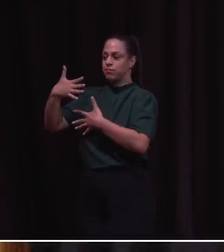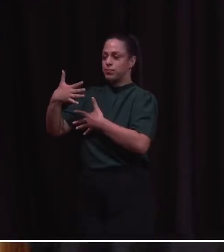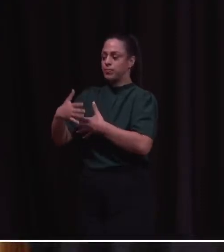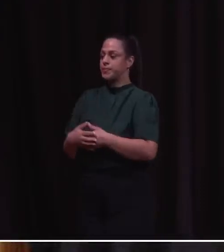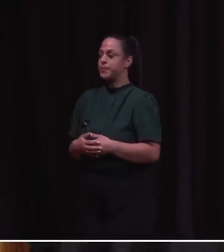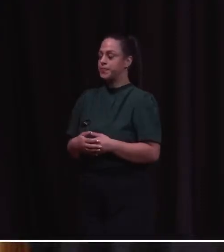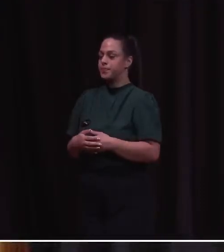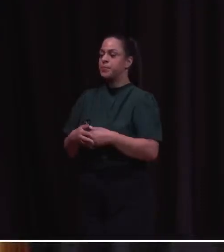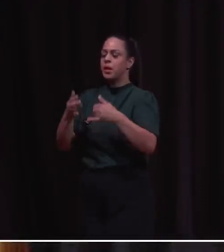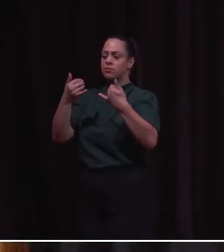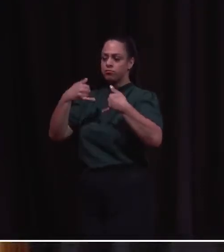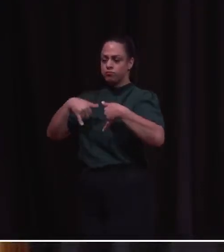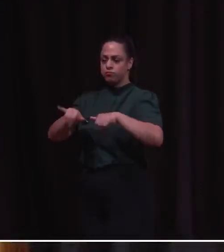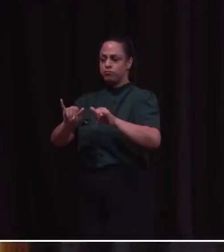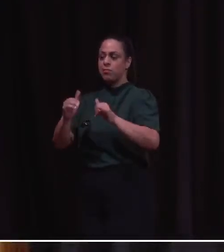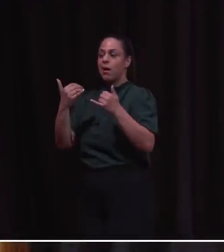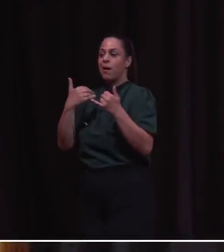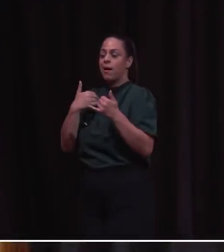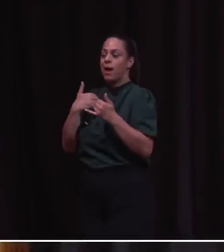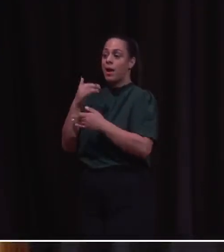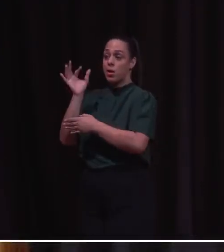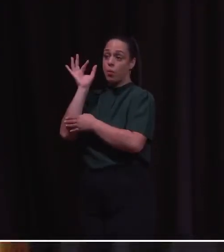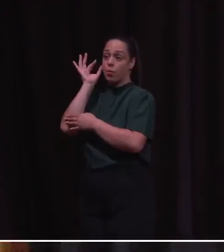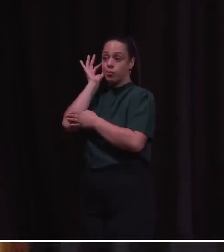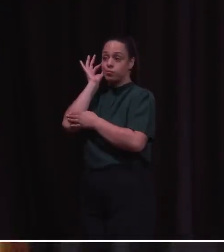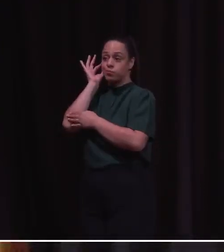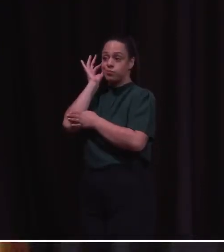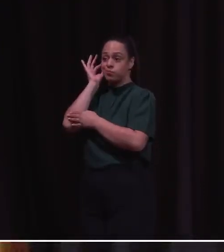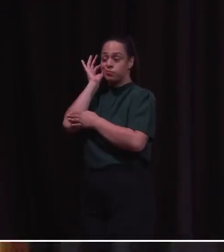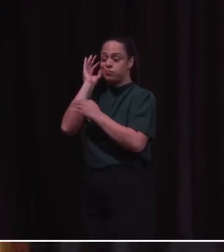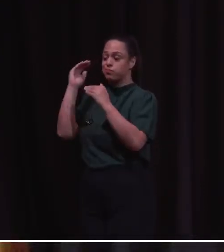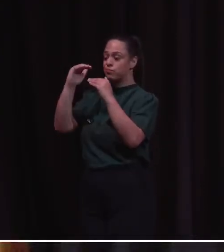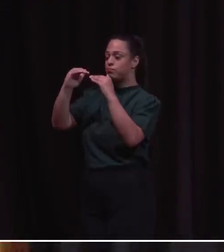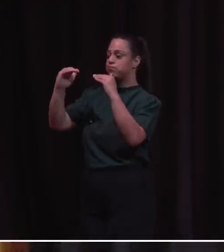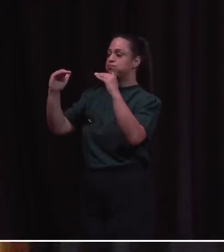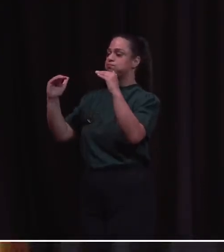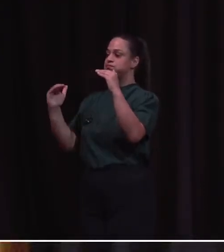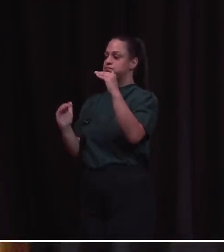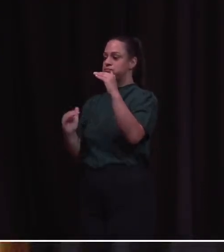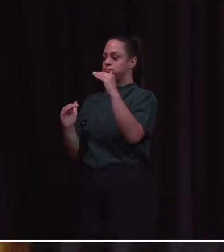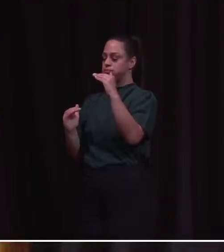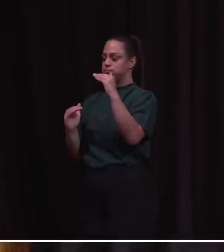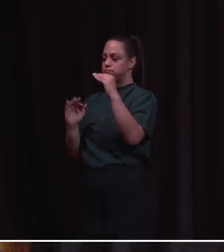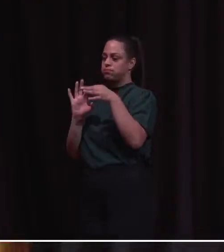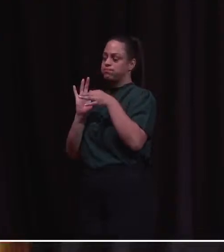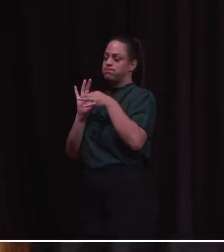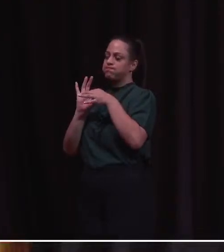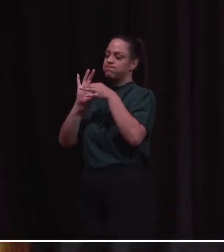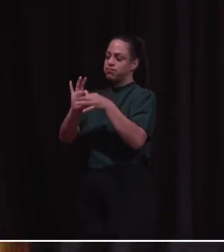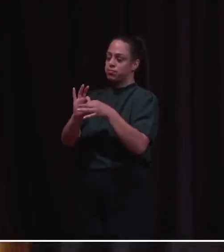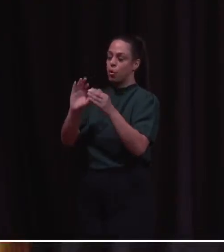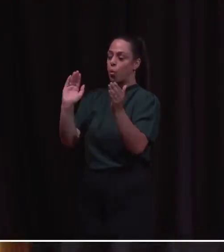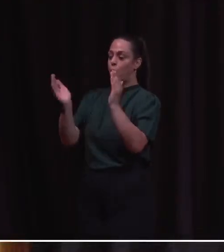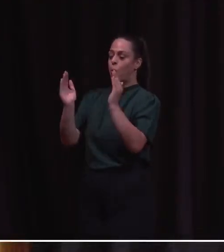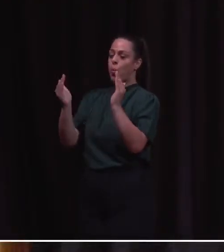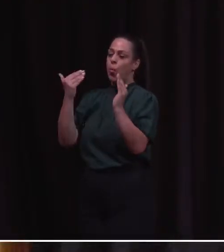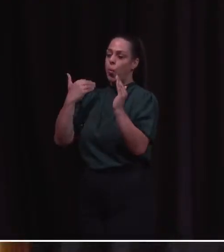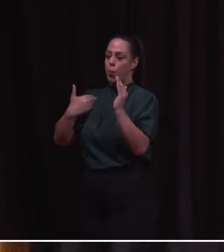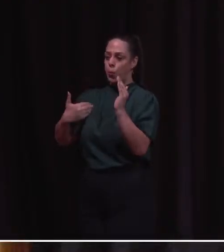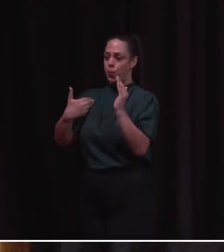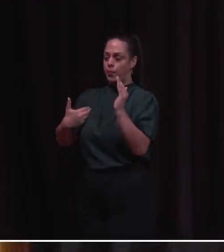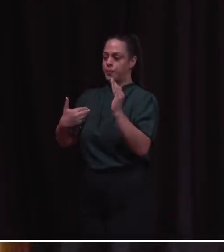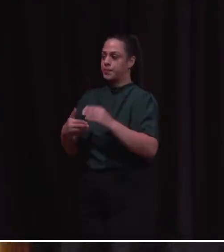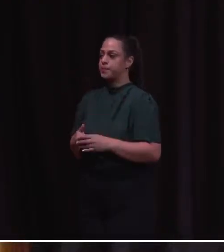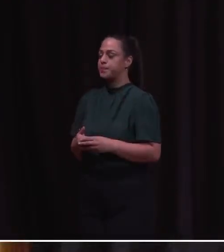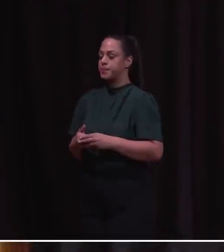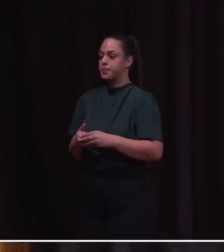han posicionado a las mujeres en un lugar de inferioridad en relación con los hombres.